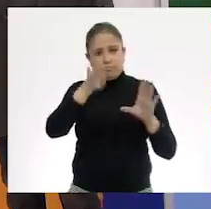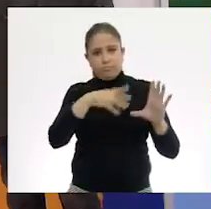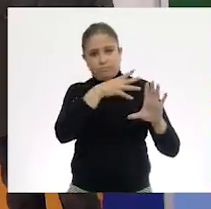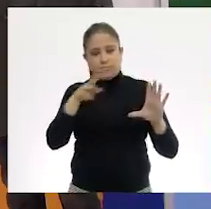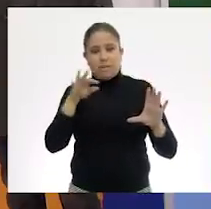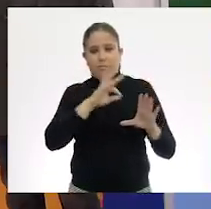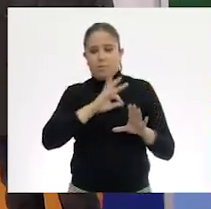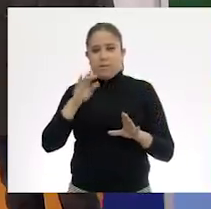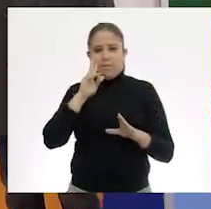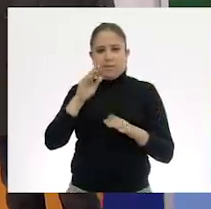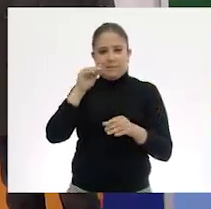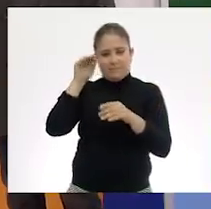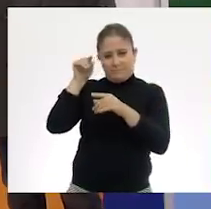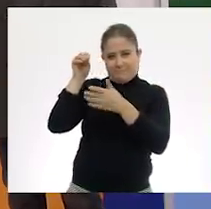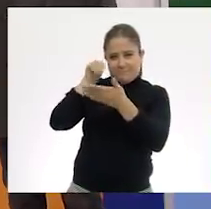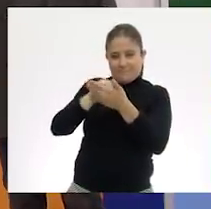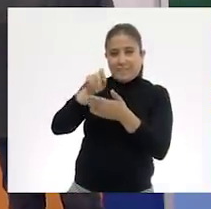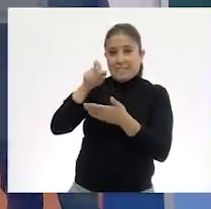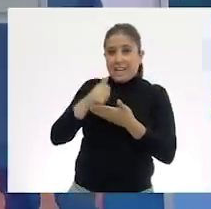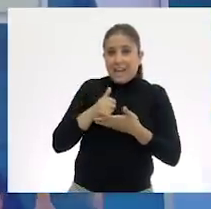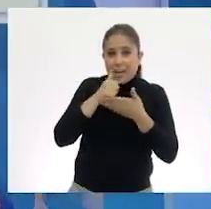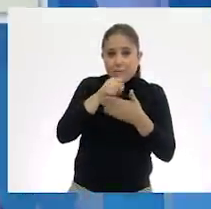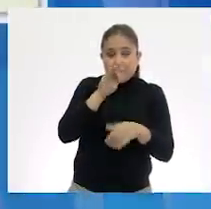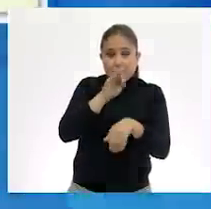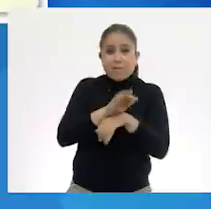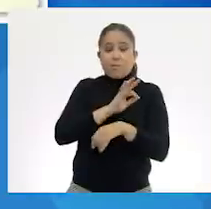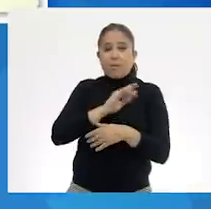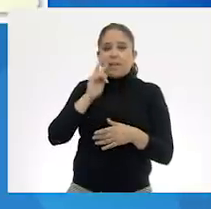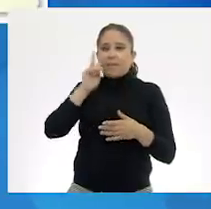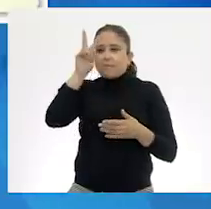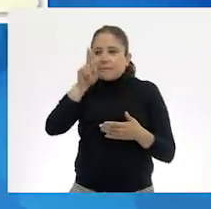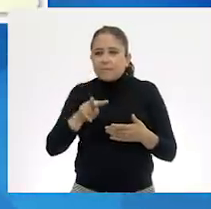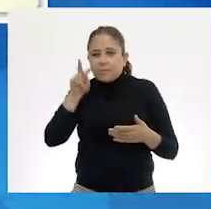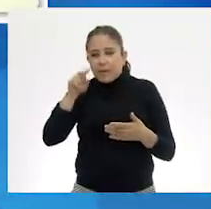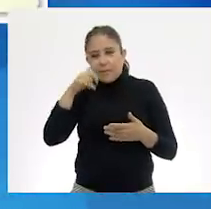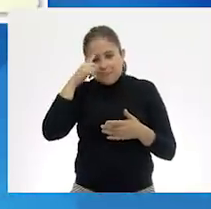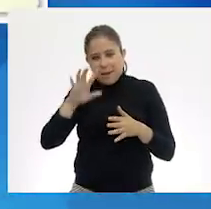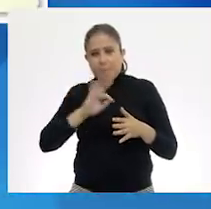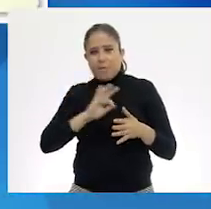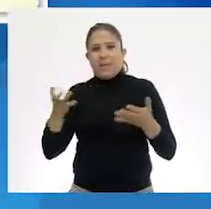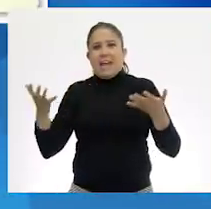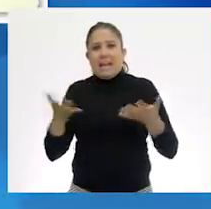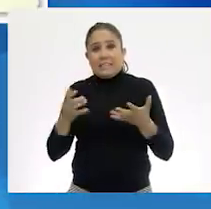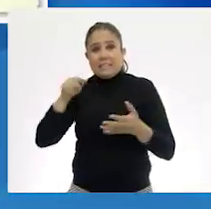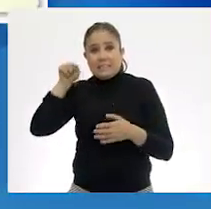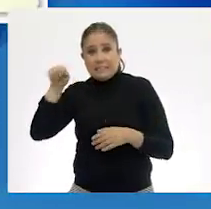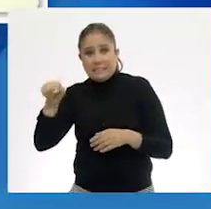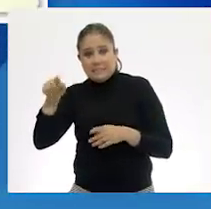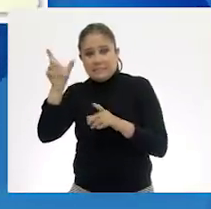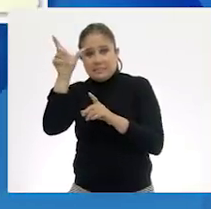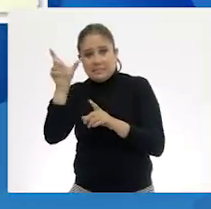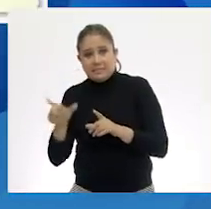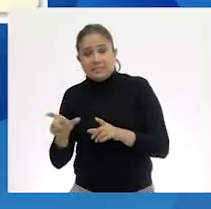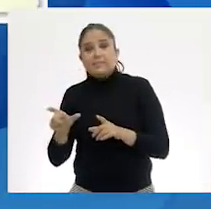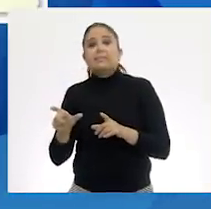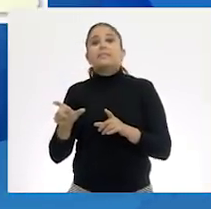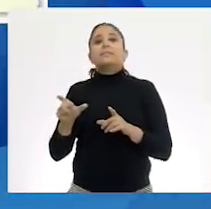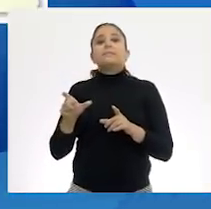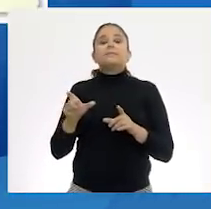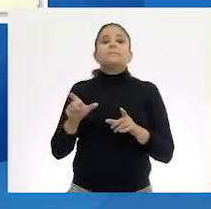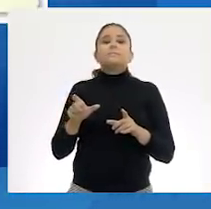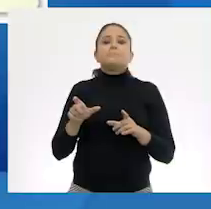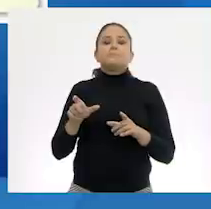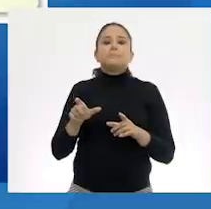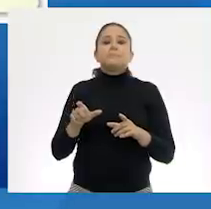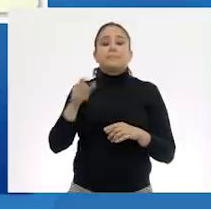en la pantalla. Ajá. Y yo con ayuda de ese cuadro fue con el que me fui basando para hacer ese directorio. Ah. Miren, es ese cuadro que está apareciendo ahorita. Muy